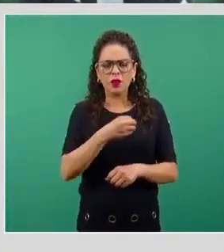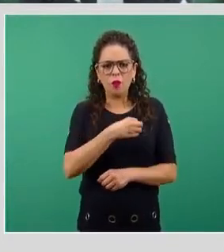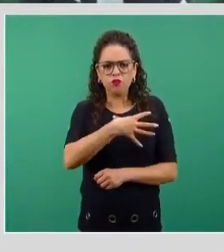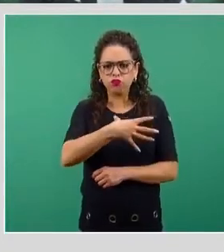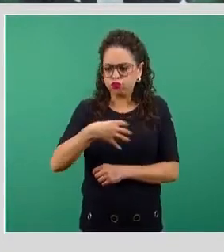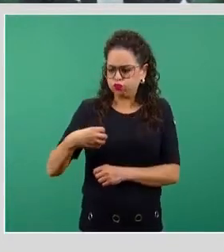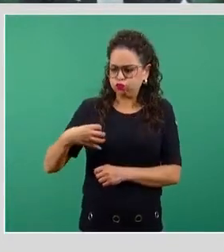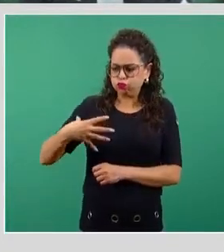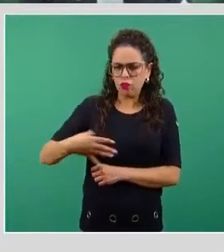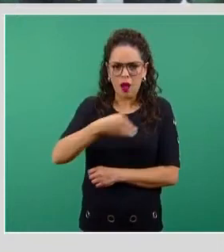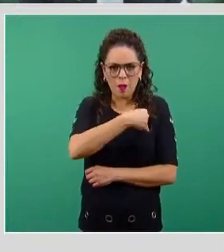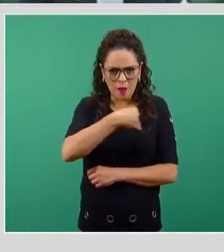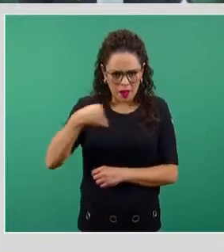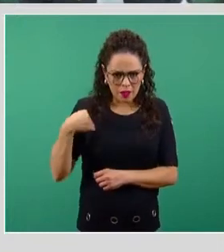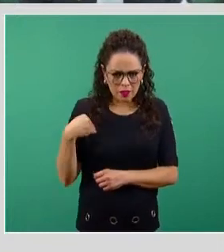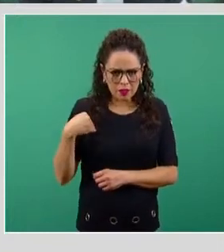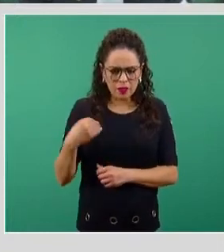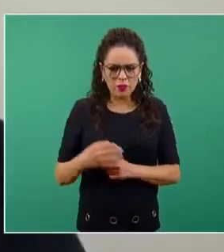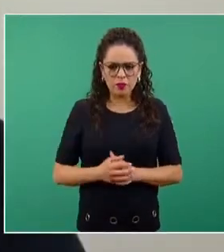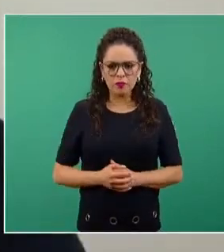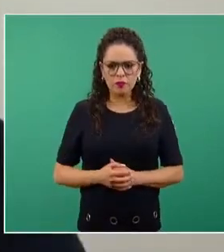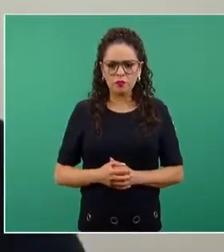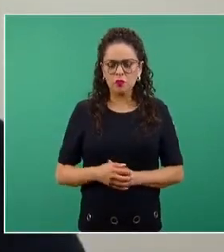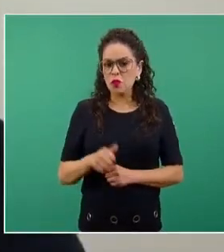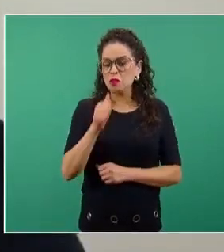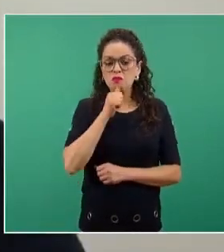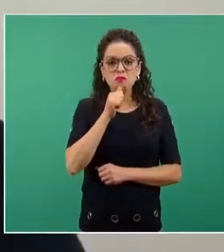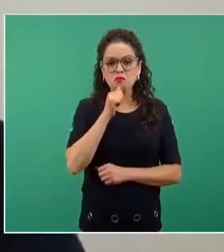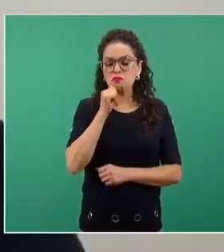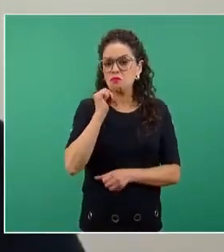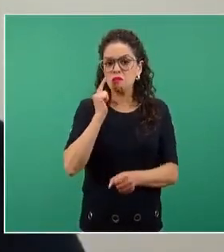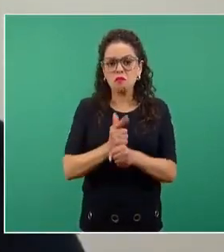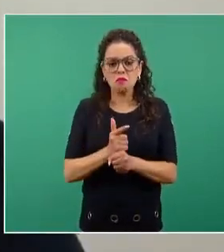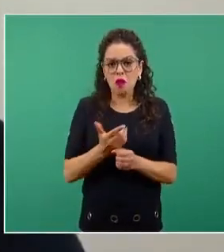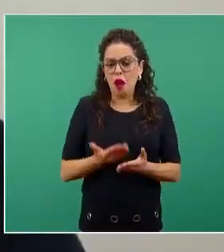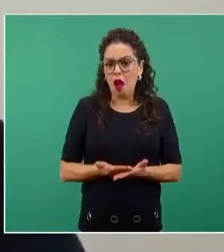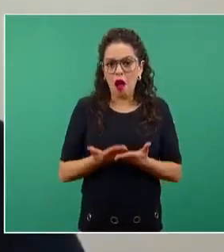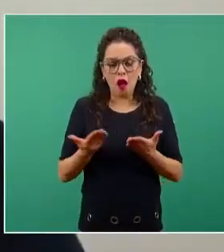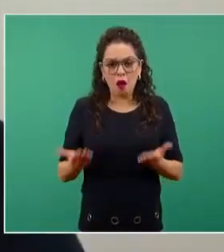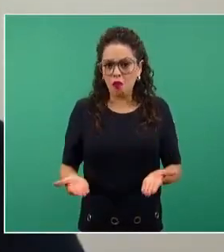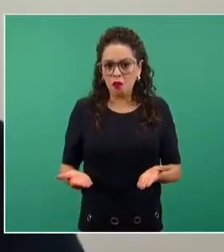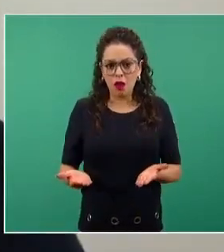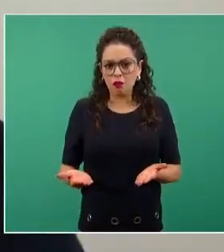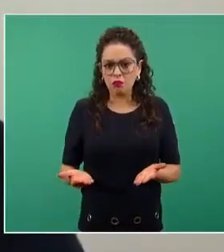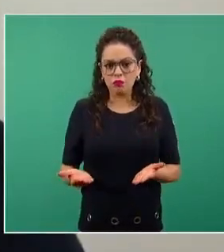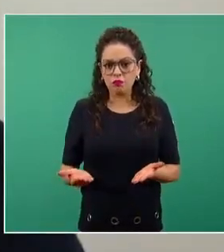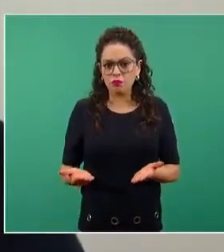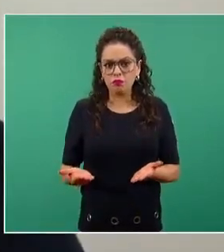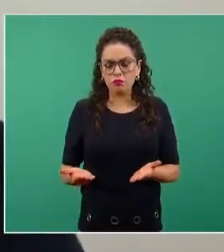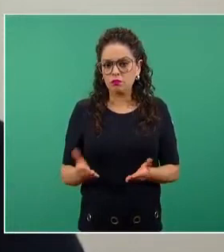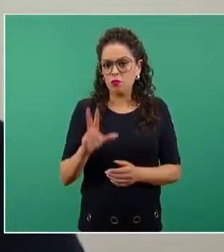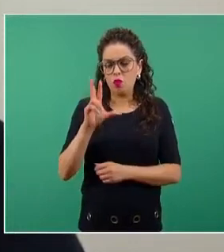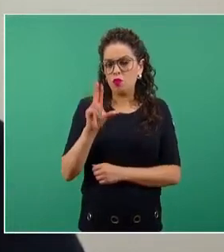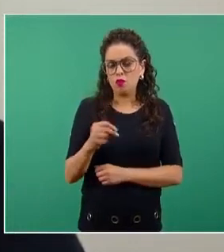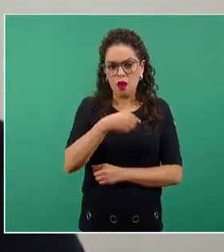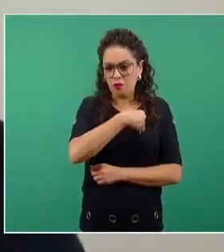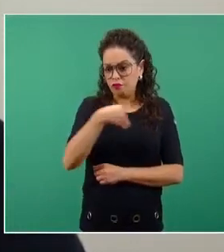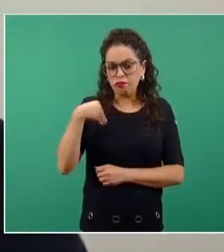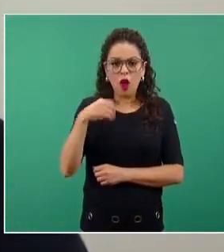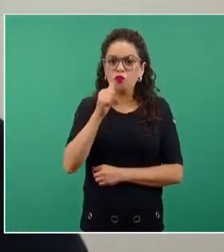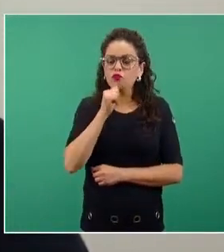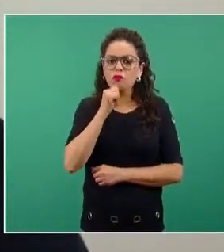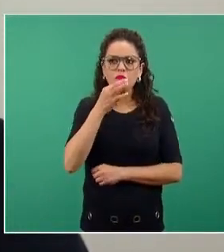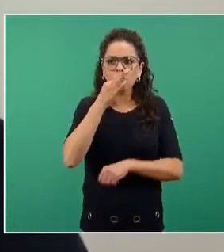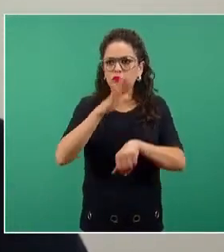las zonas mamarias no se han detectado hasta el momento, no como adenomegalias en mama, al menos no han sido